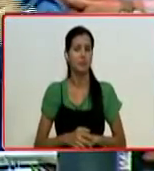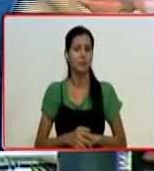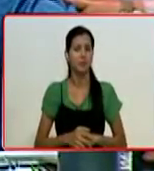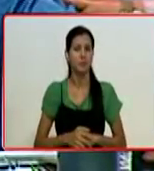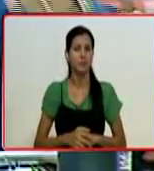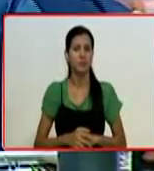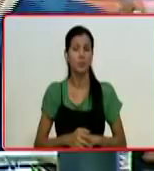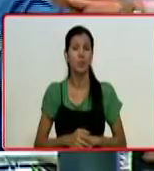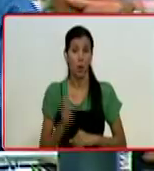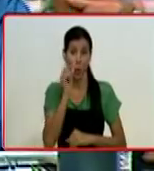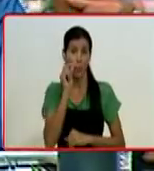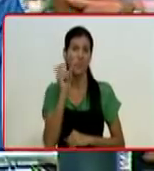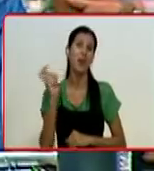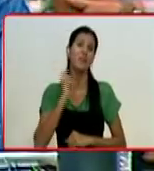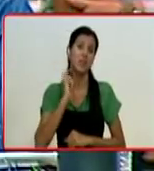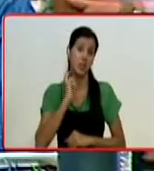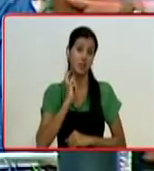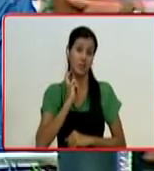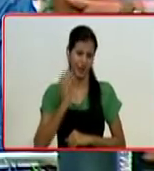El vampiro